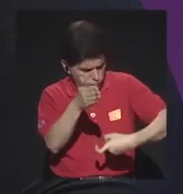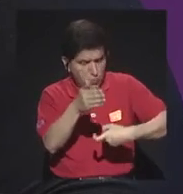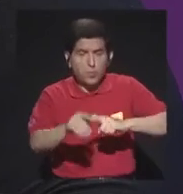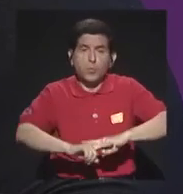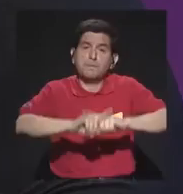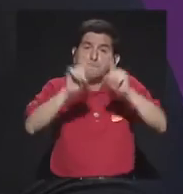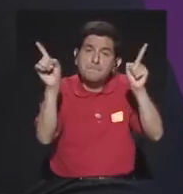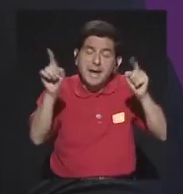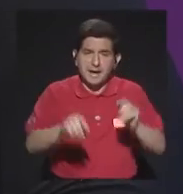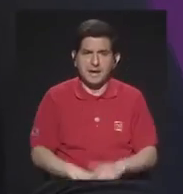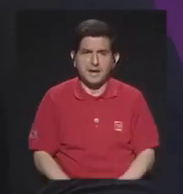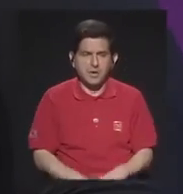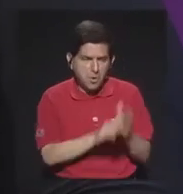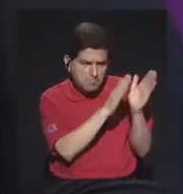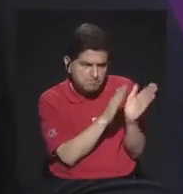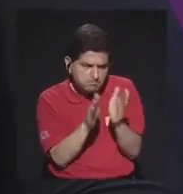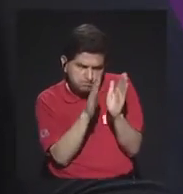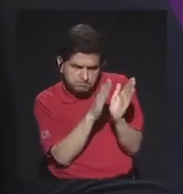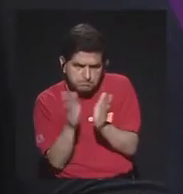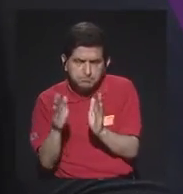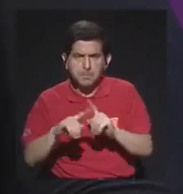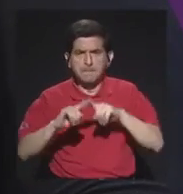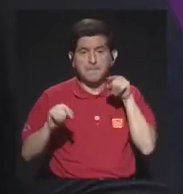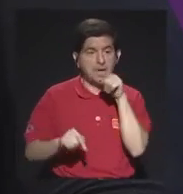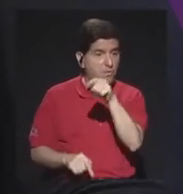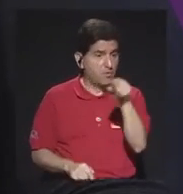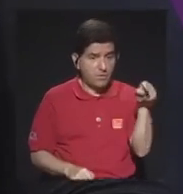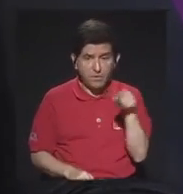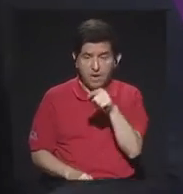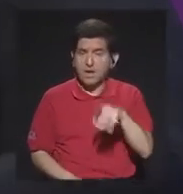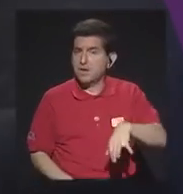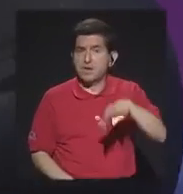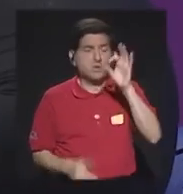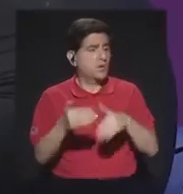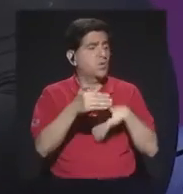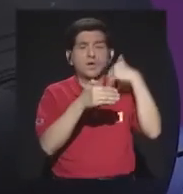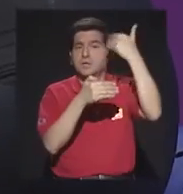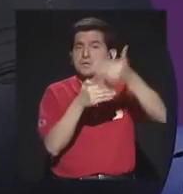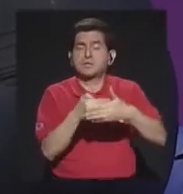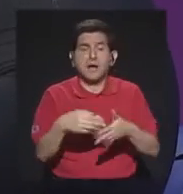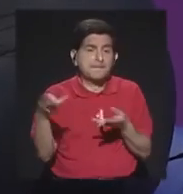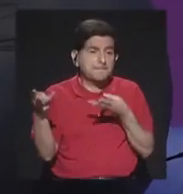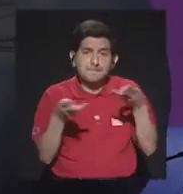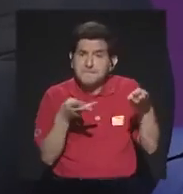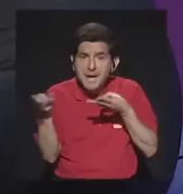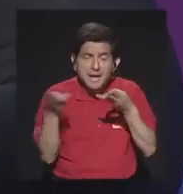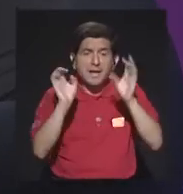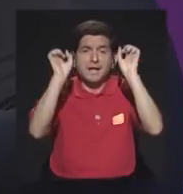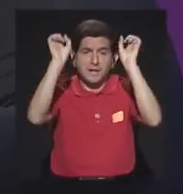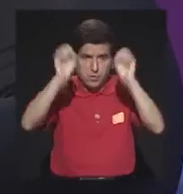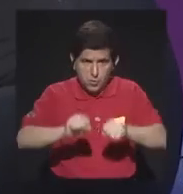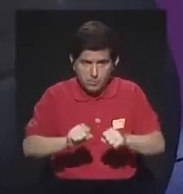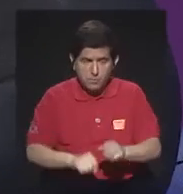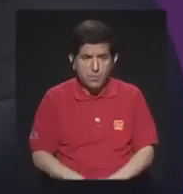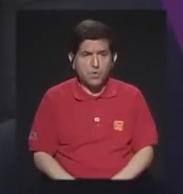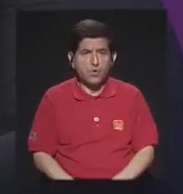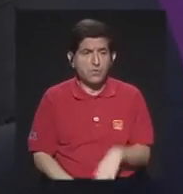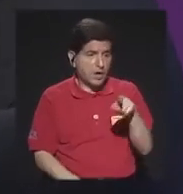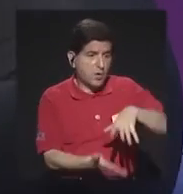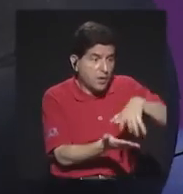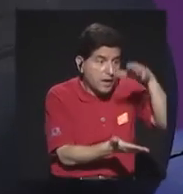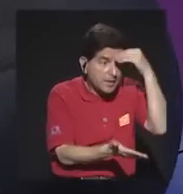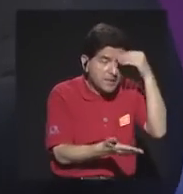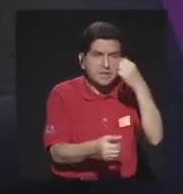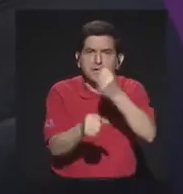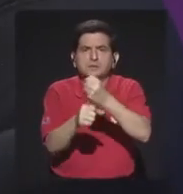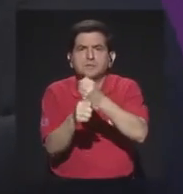pero logramos prepararlas, pero ellas no encuentran después el mercado para poder ellas producir lo que aprendieron o